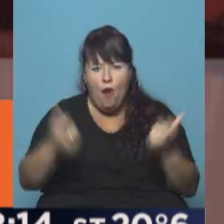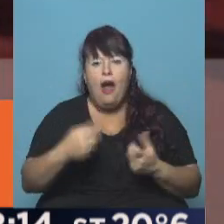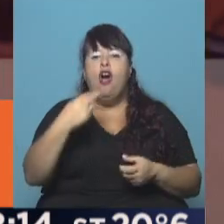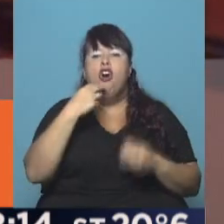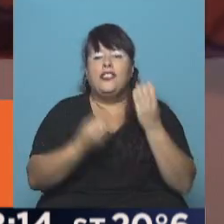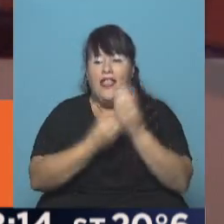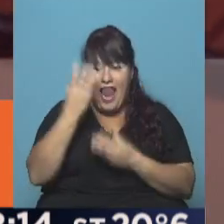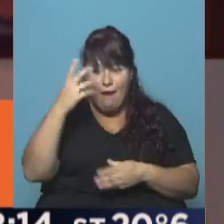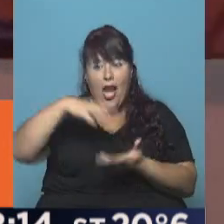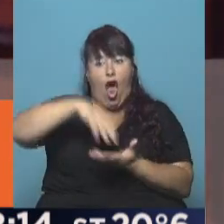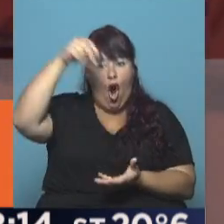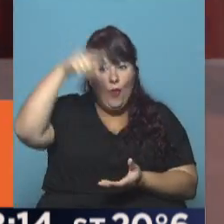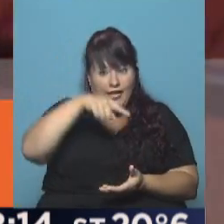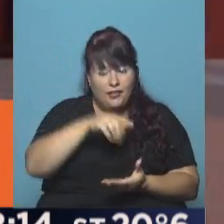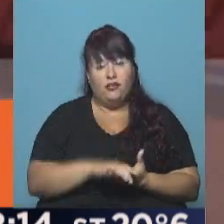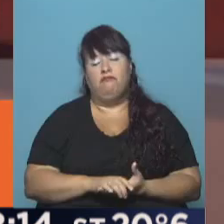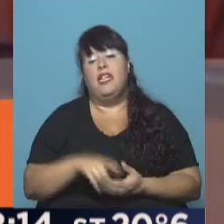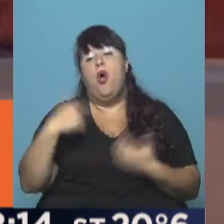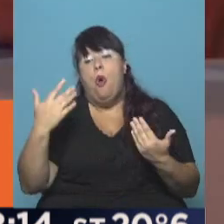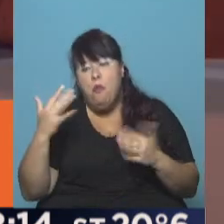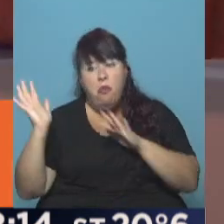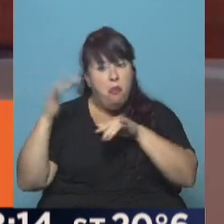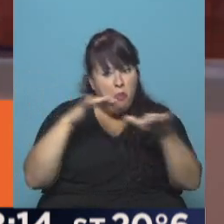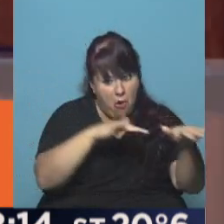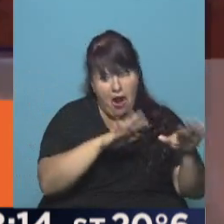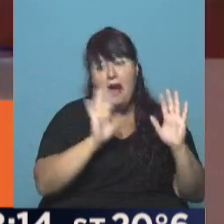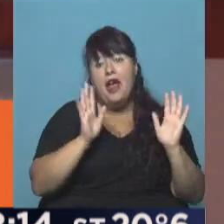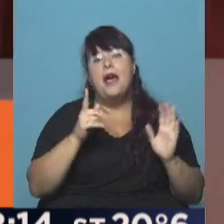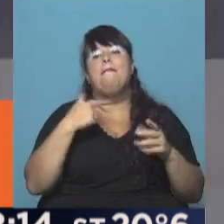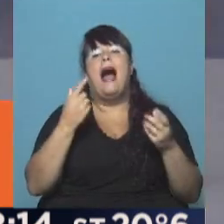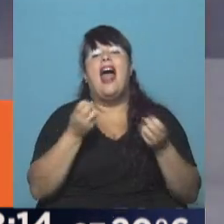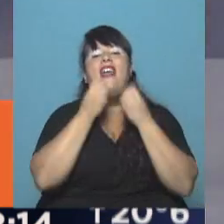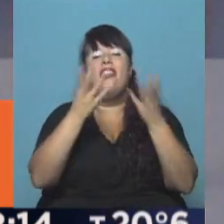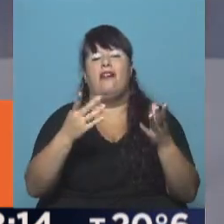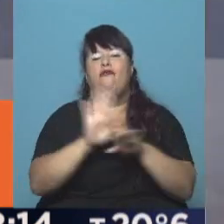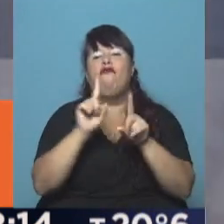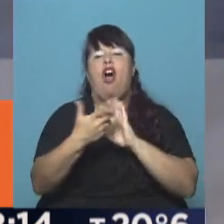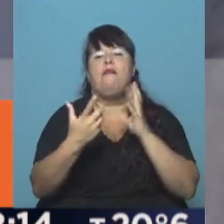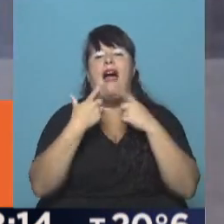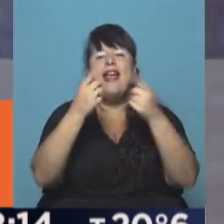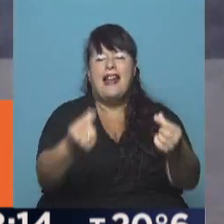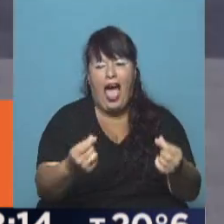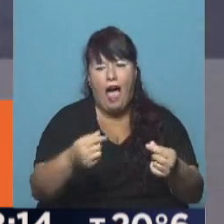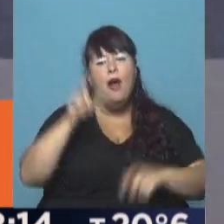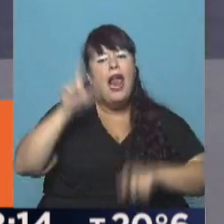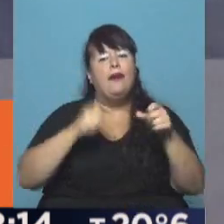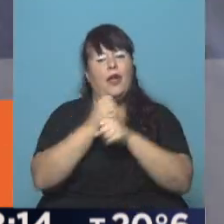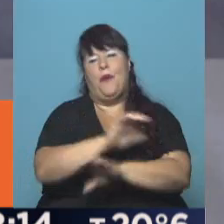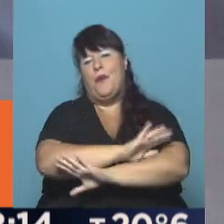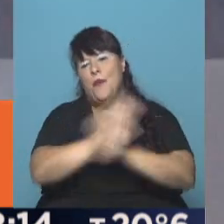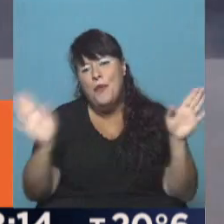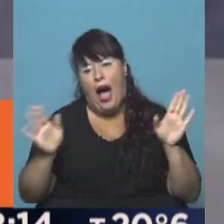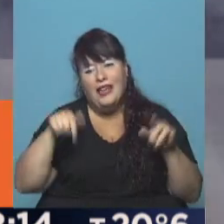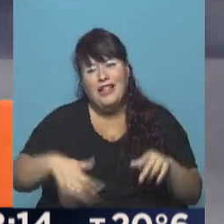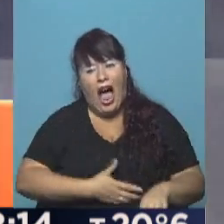a las 11 de la manera en el obelisco los que se puedan movilizar para expresar de manera activa que los trabajadores no queremos más